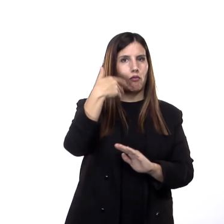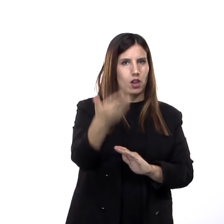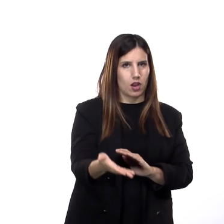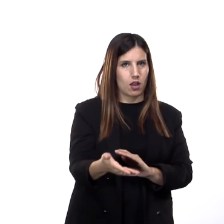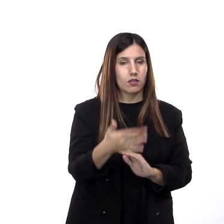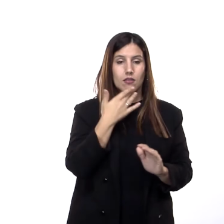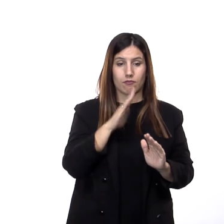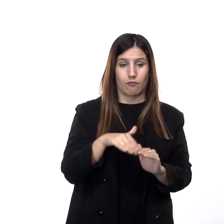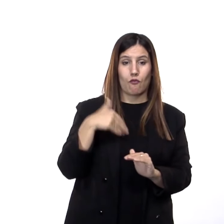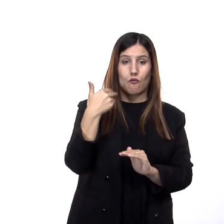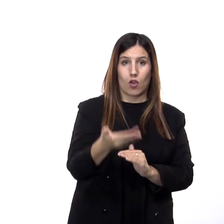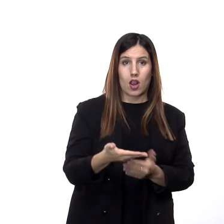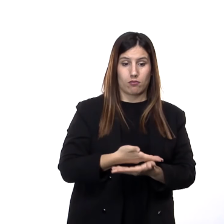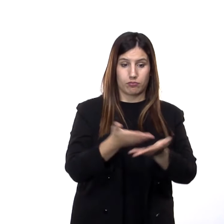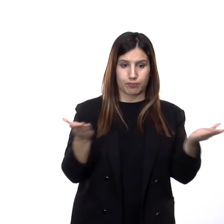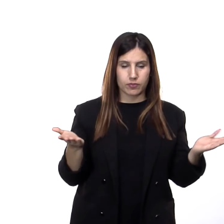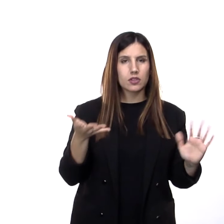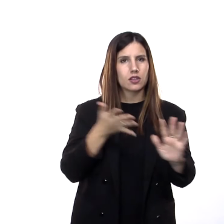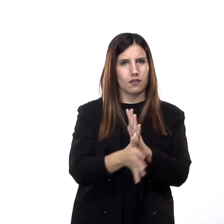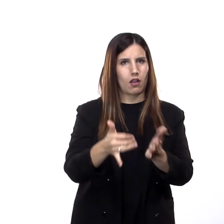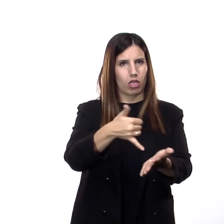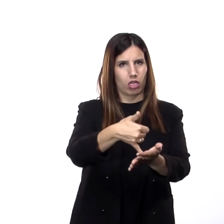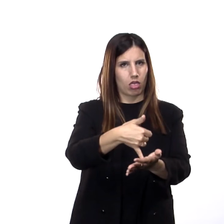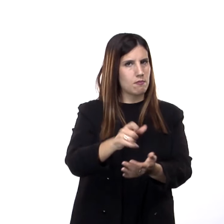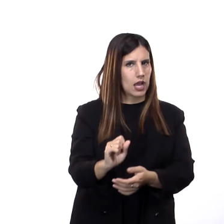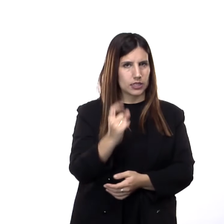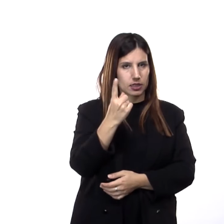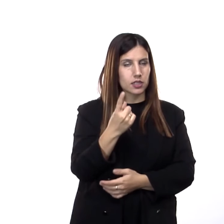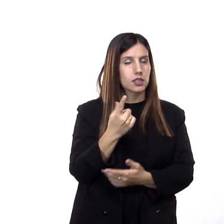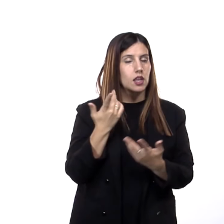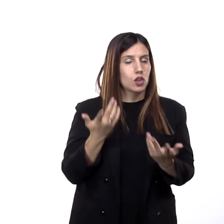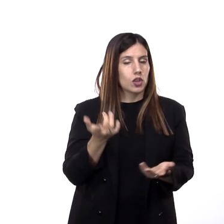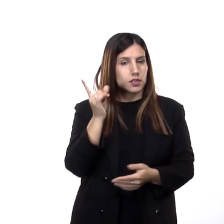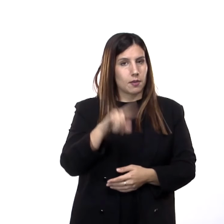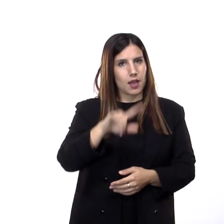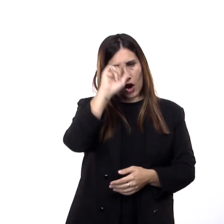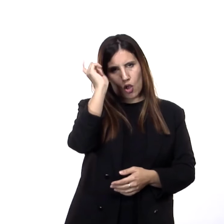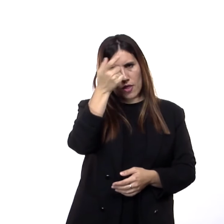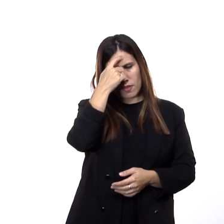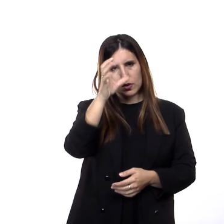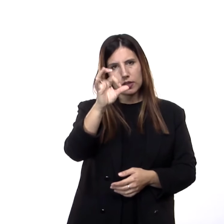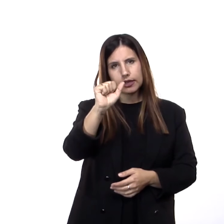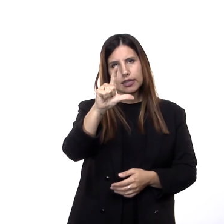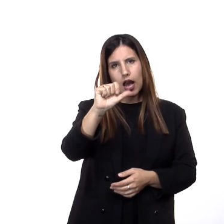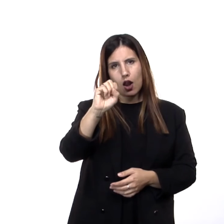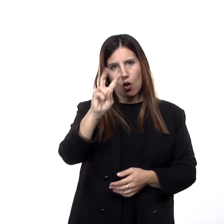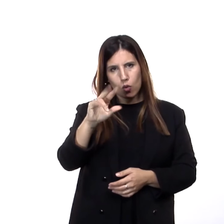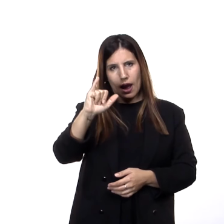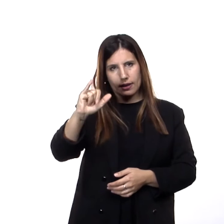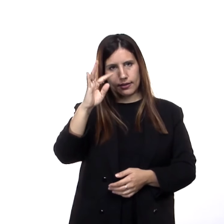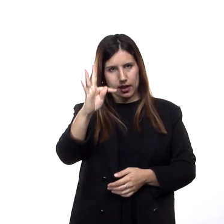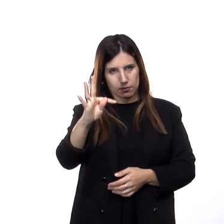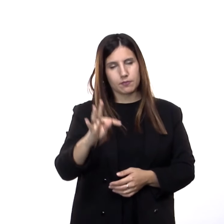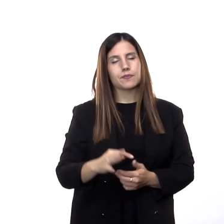antes no aumente su perfil de exposición también está el concepto del sado haití no esos